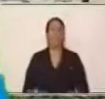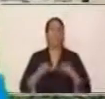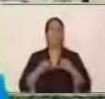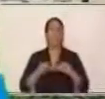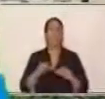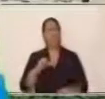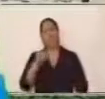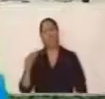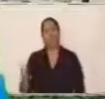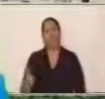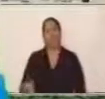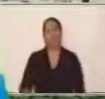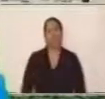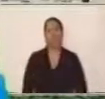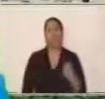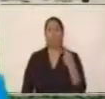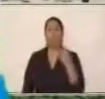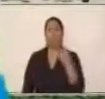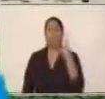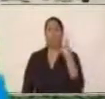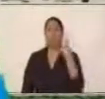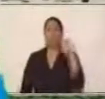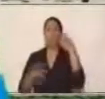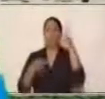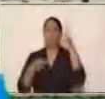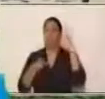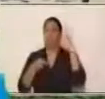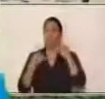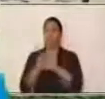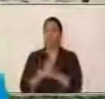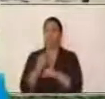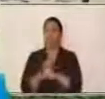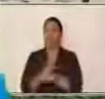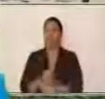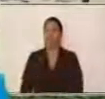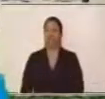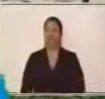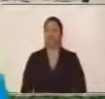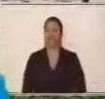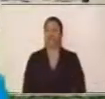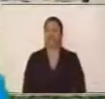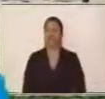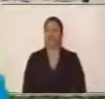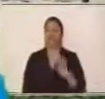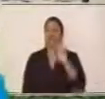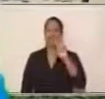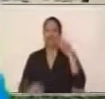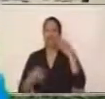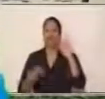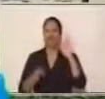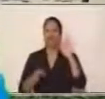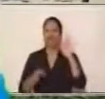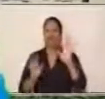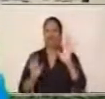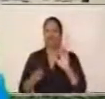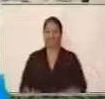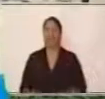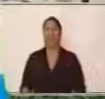Continuemos. Aún nos faltan 2 hojas por utilizar. Vamos a tomar esas 2 hojas, o pueden ser